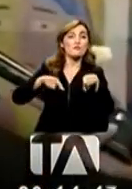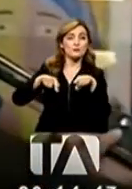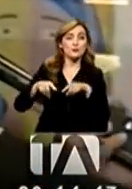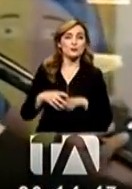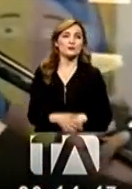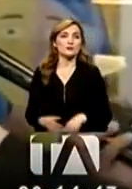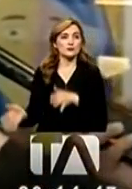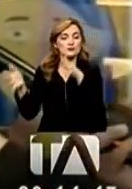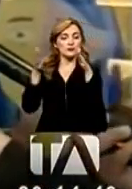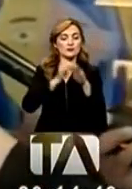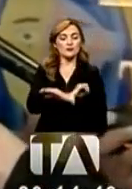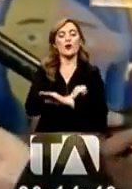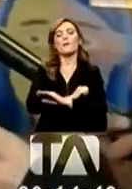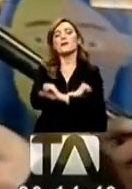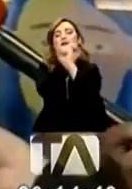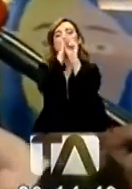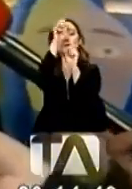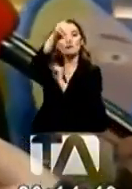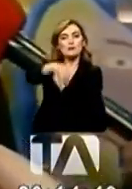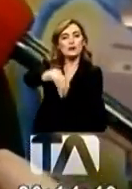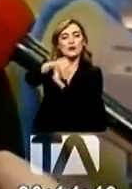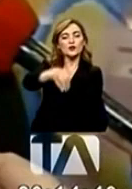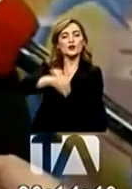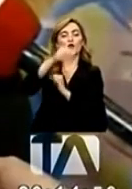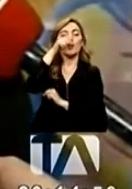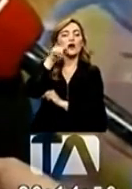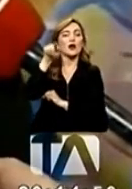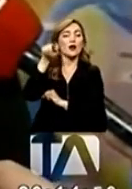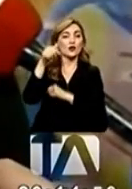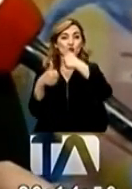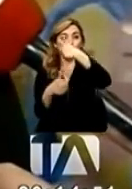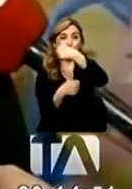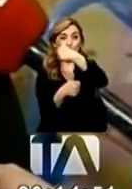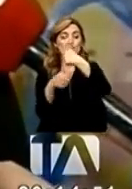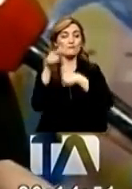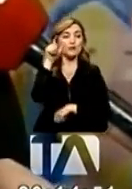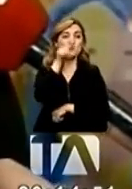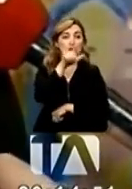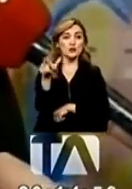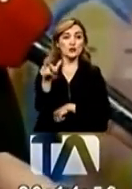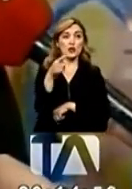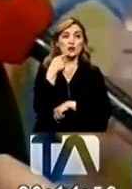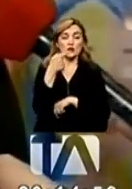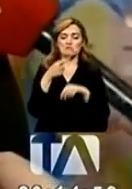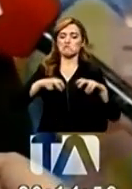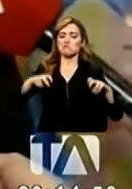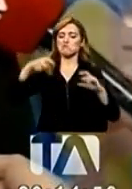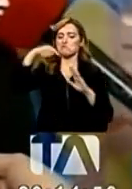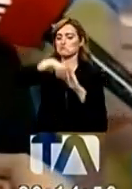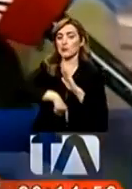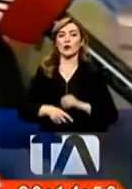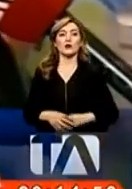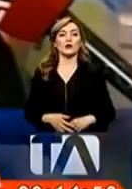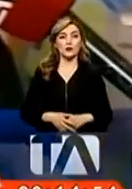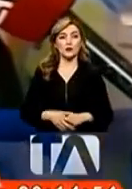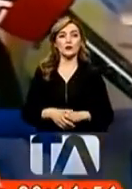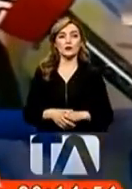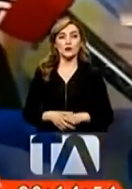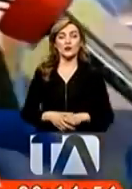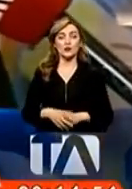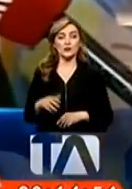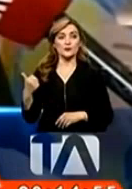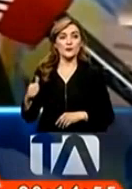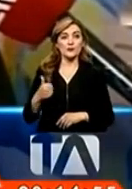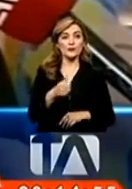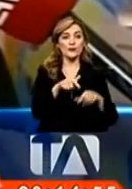por la mañana, la fiscal general subrogante Ruth Palacios ya anticipaba que abriría una investigación. Acudiremos hasta el lugar